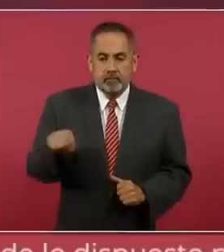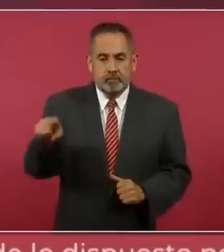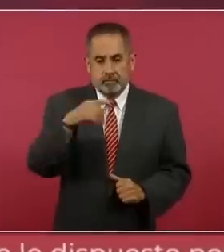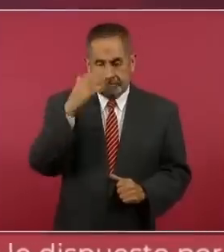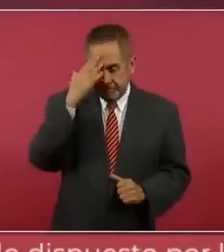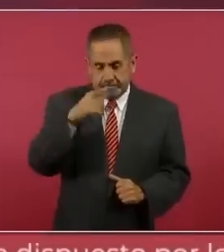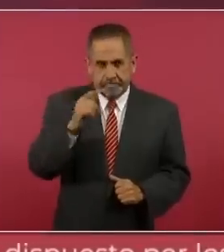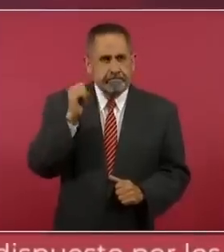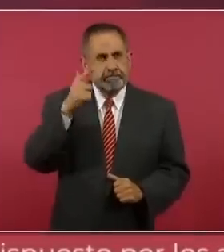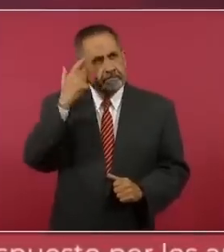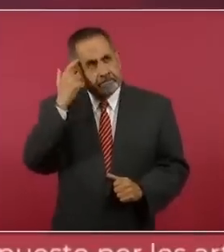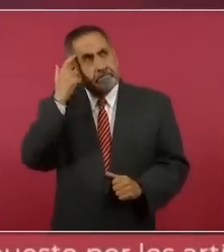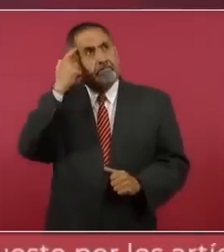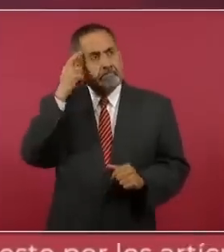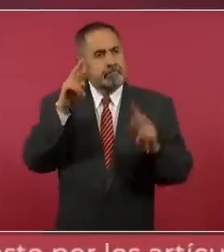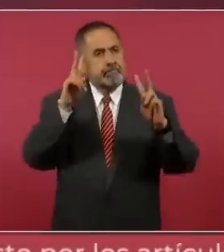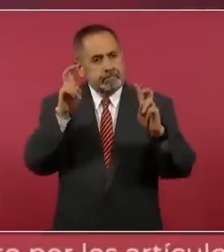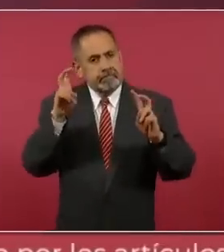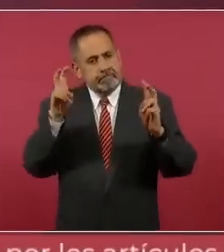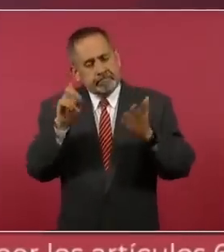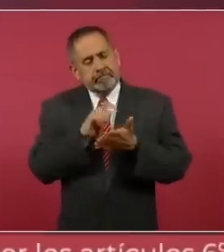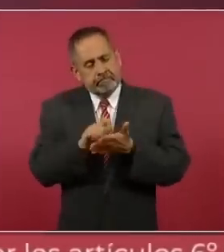ustedes tengan,